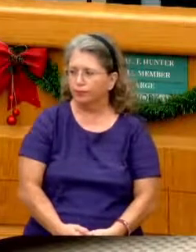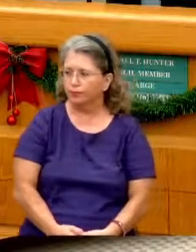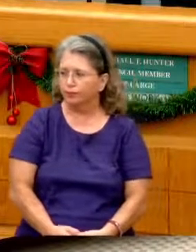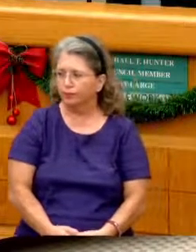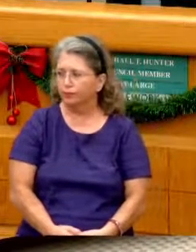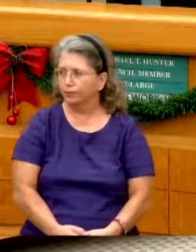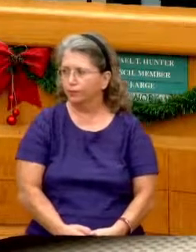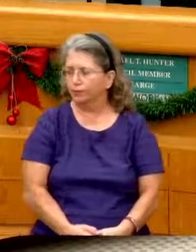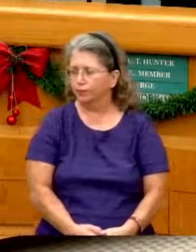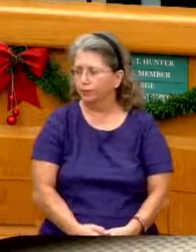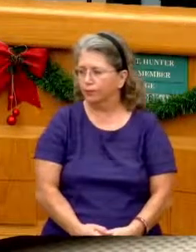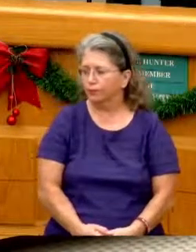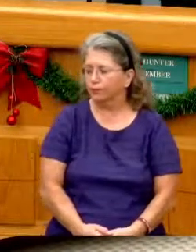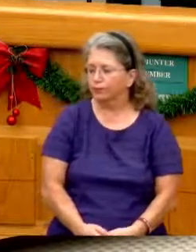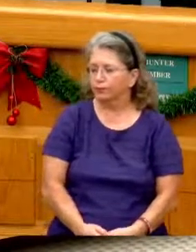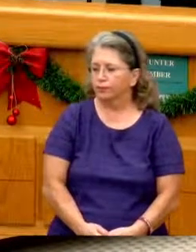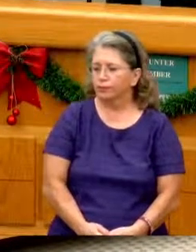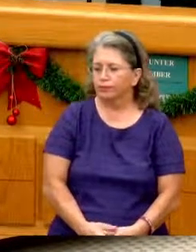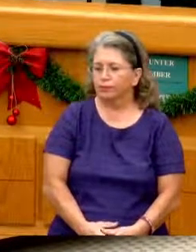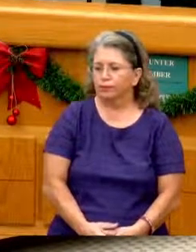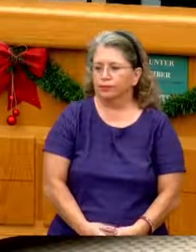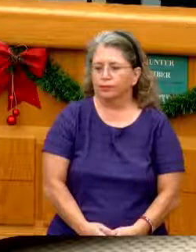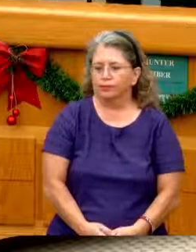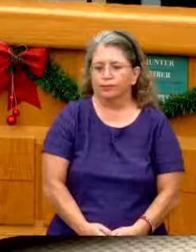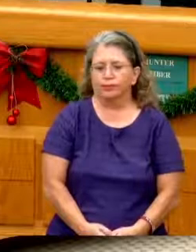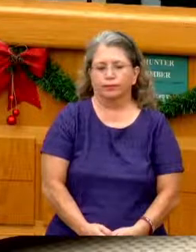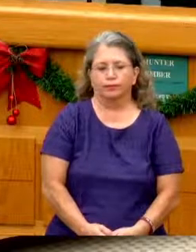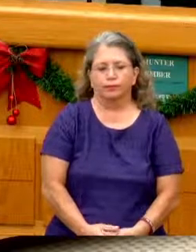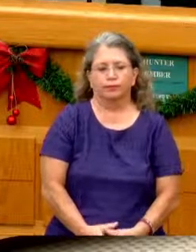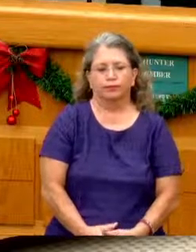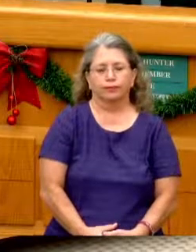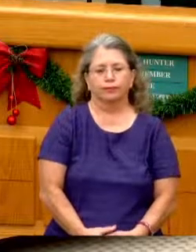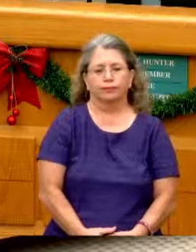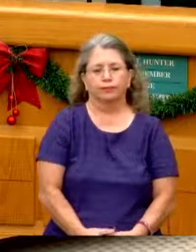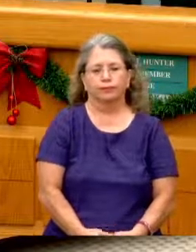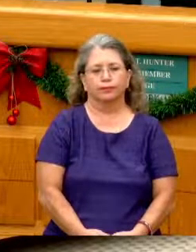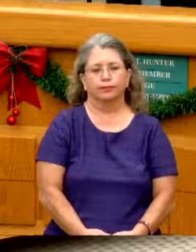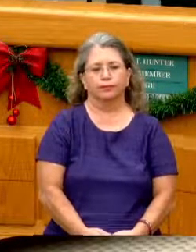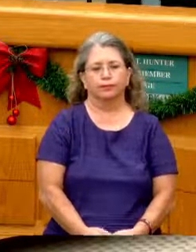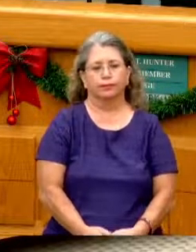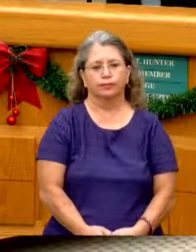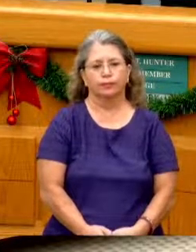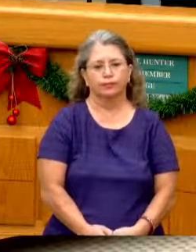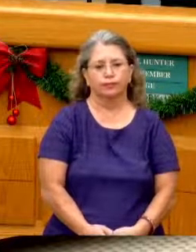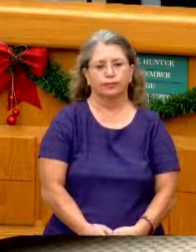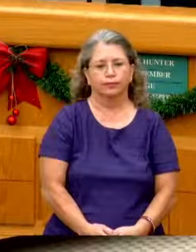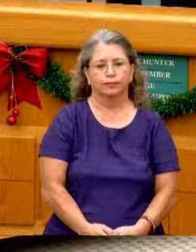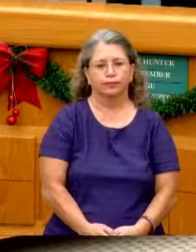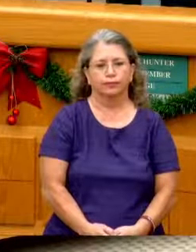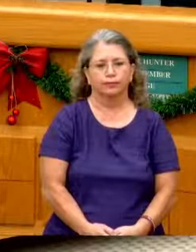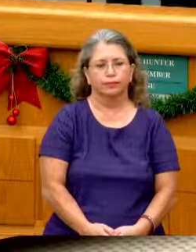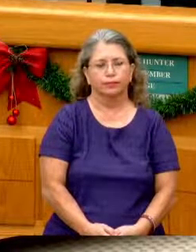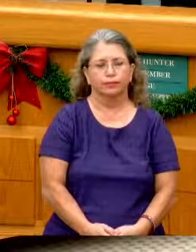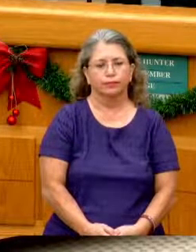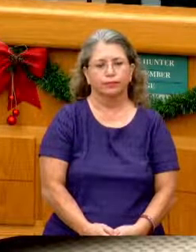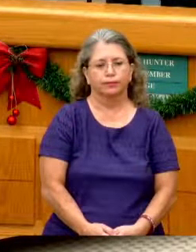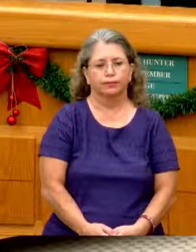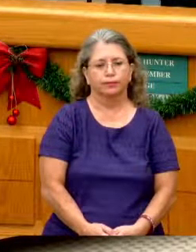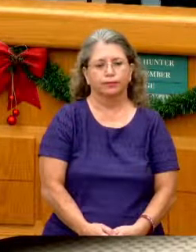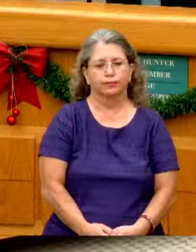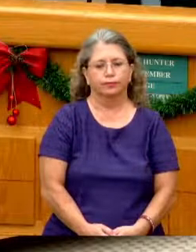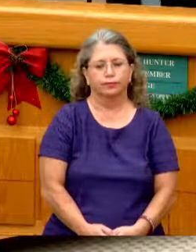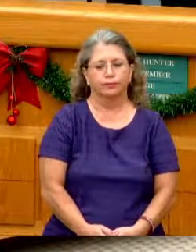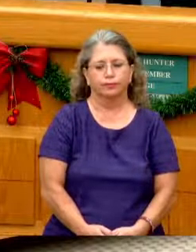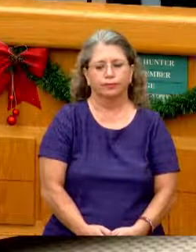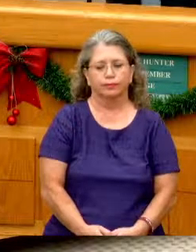26,267 pacientes se han recuperado por completo. 168 continúan en el hospital. 47 están en la unidad de cuidados intensivos.